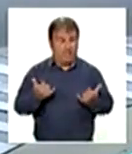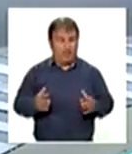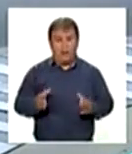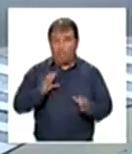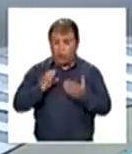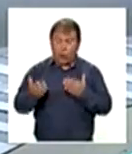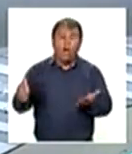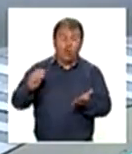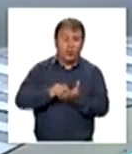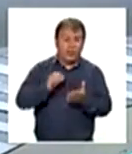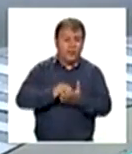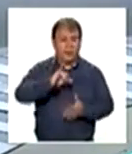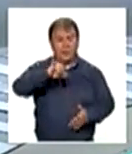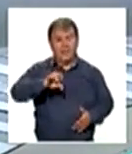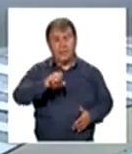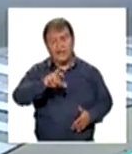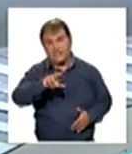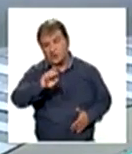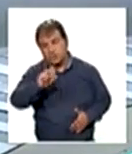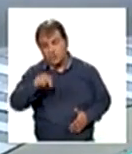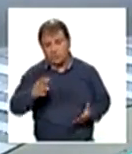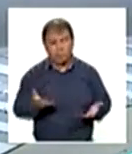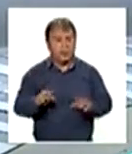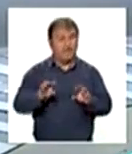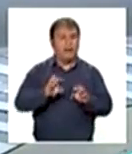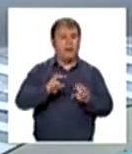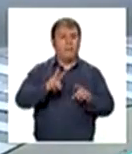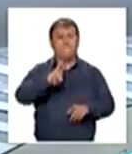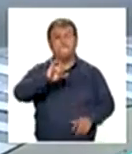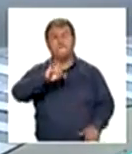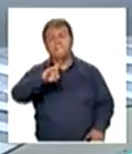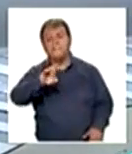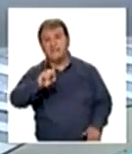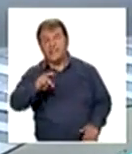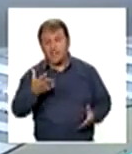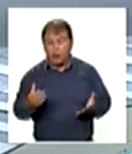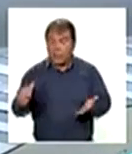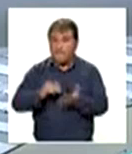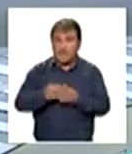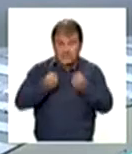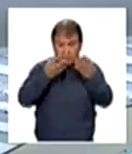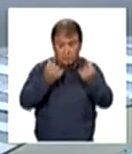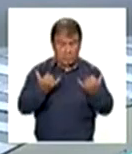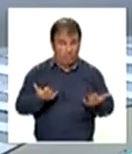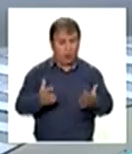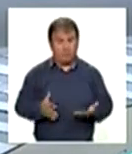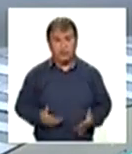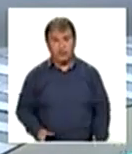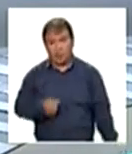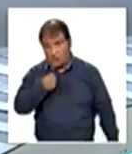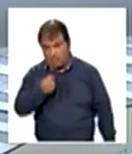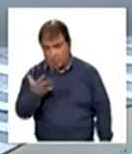comunicamos nuevamente con Gerson Taipe, quien, como sabemos, se encuentra en la Videna, porque quizás ahí pueden haber más información a esta hora. Gerson.